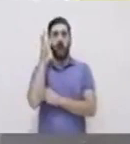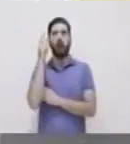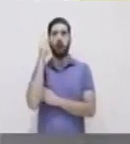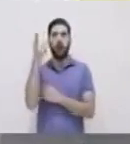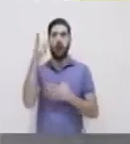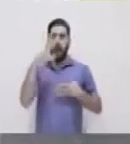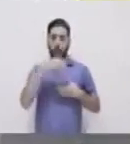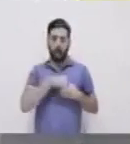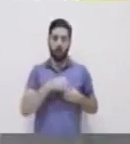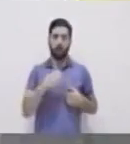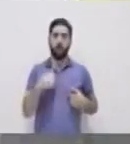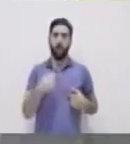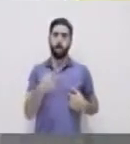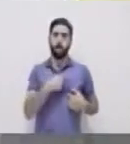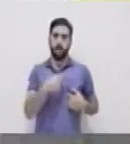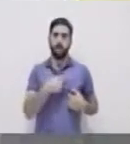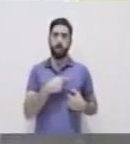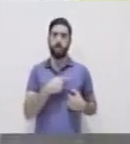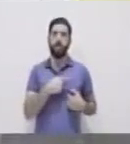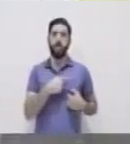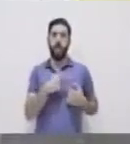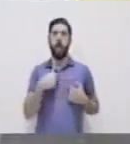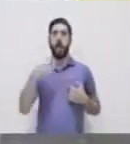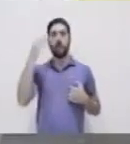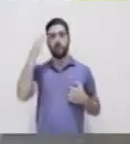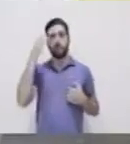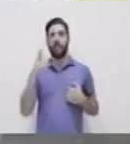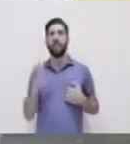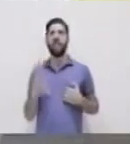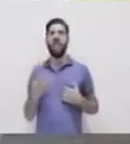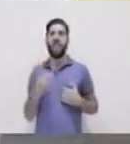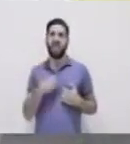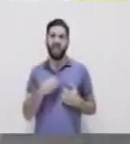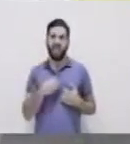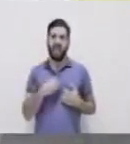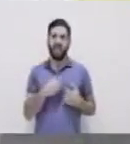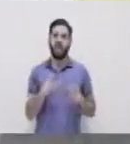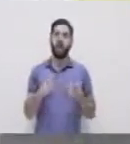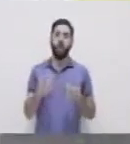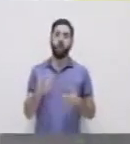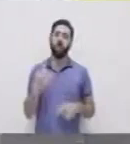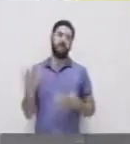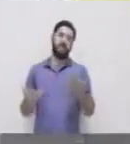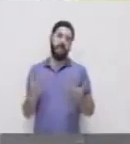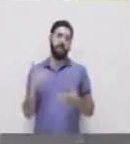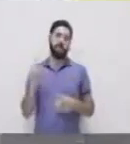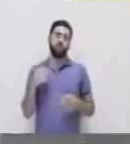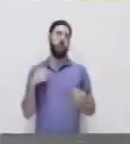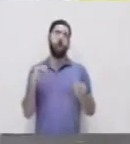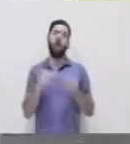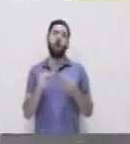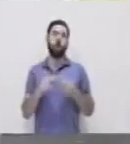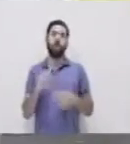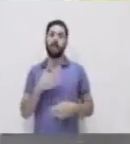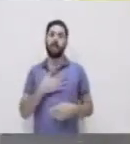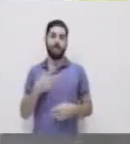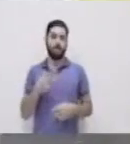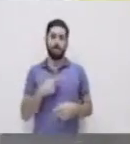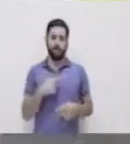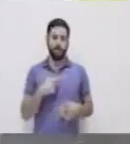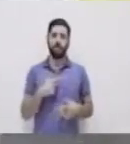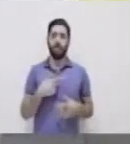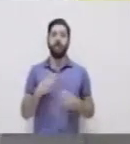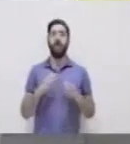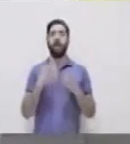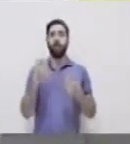voz interior, ¿verdad? Porque nadie más que nosotros mismos puede saber qué es lo que queremos, ¿verdad? Pero a veces no nos conocemos y es